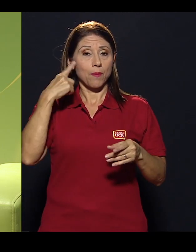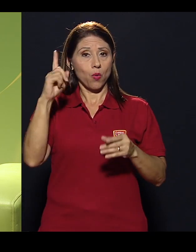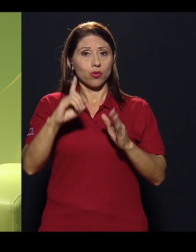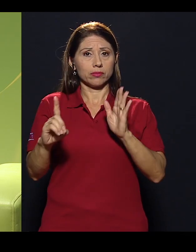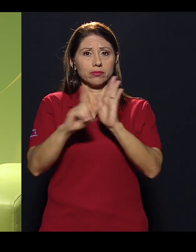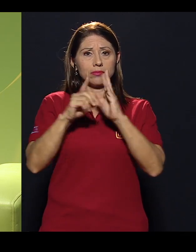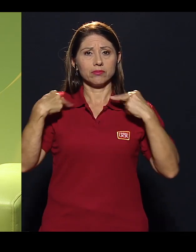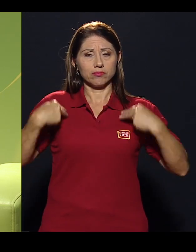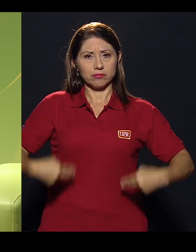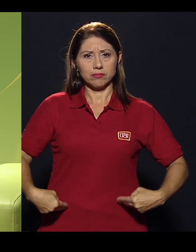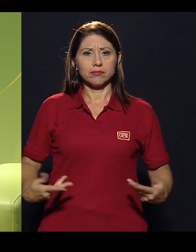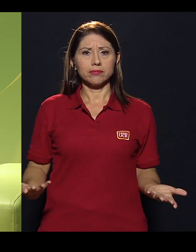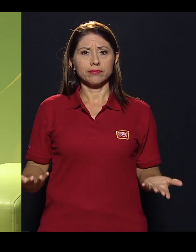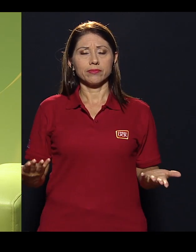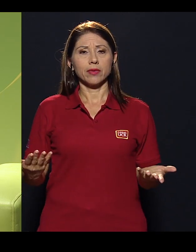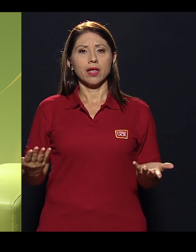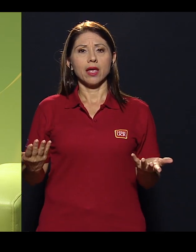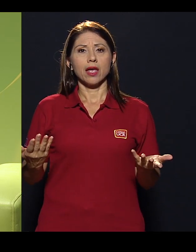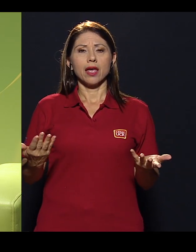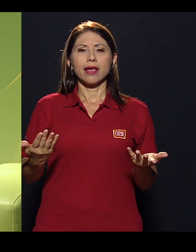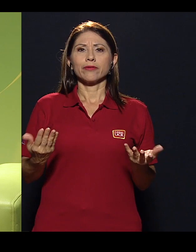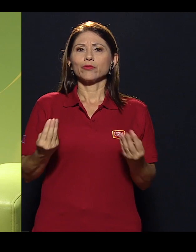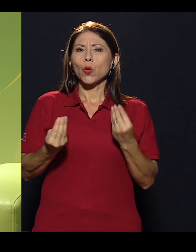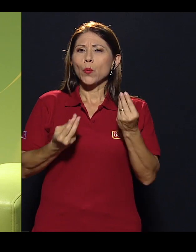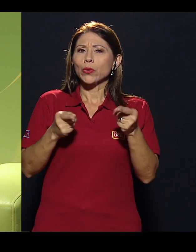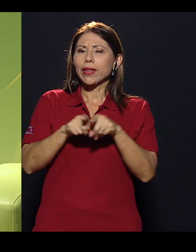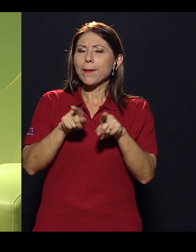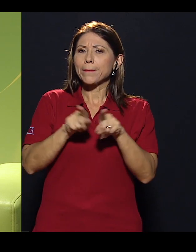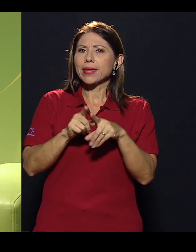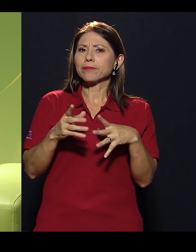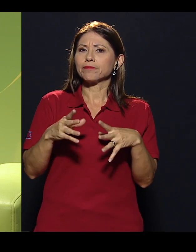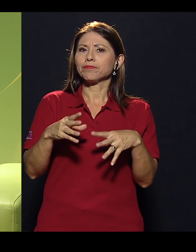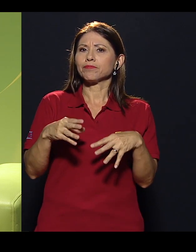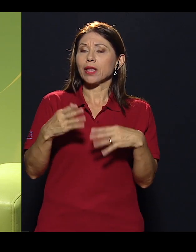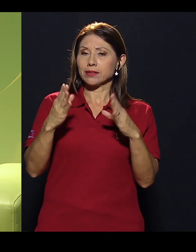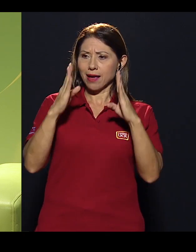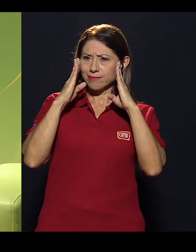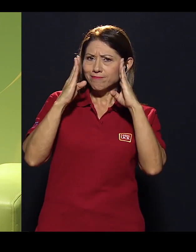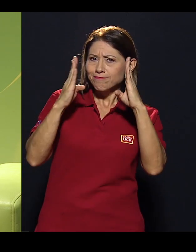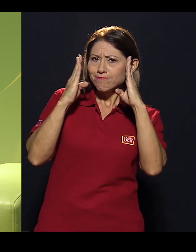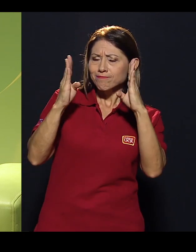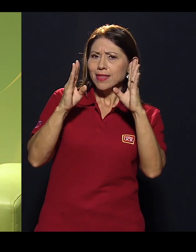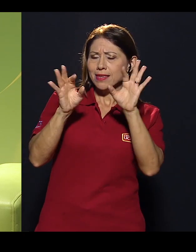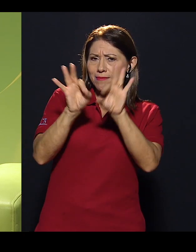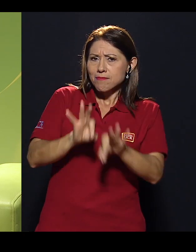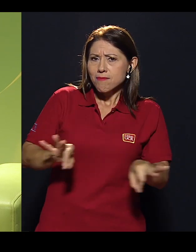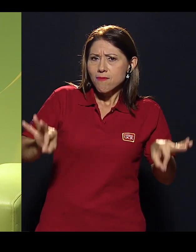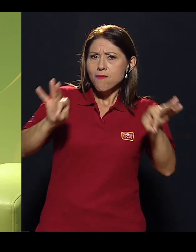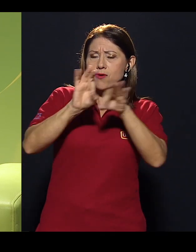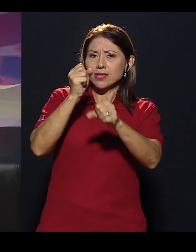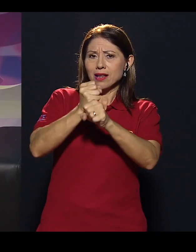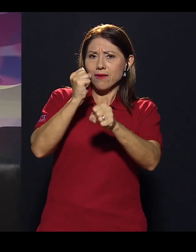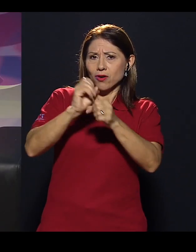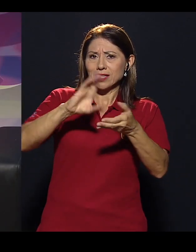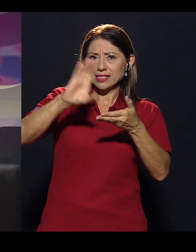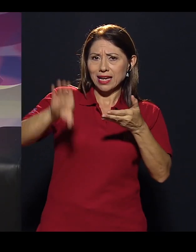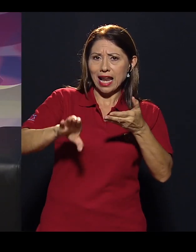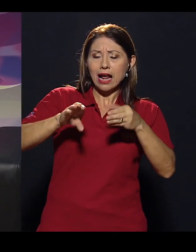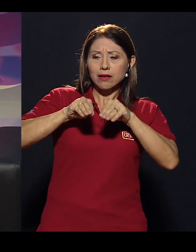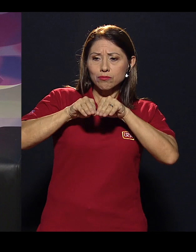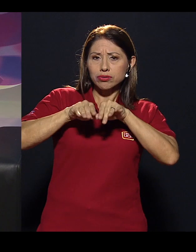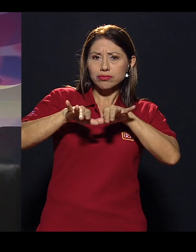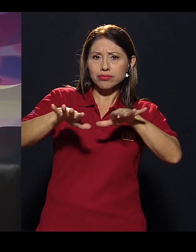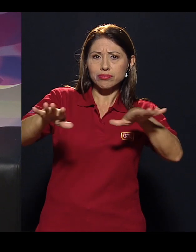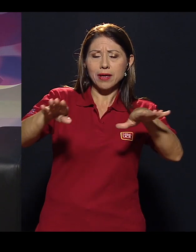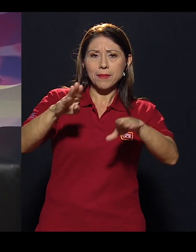derechos humanos, ¿cómo también se le ha ido otorgando relevancia a la labor que genera el CENAREC al resto del Ministerio